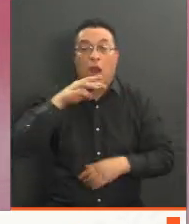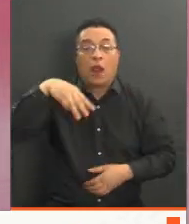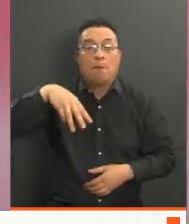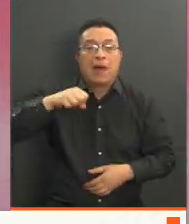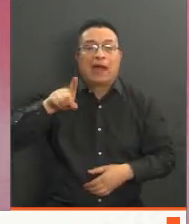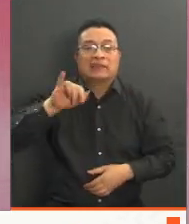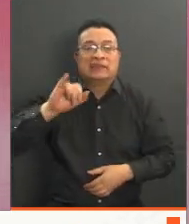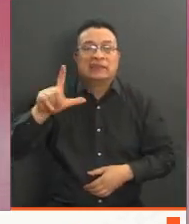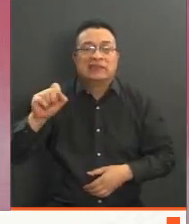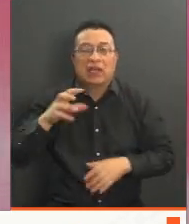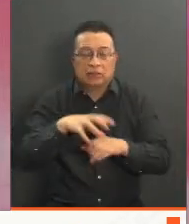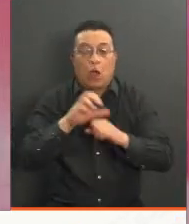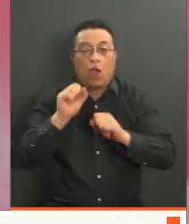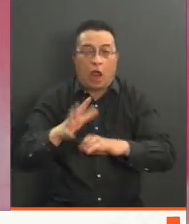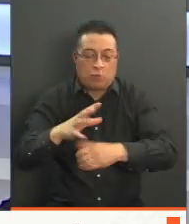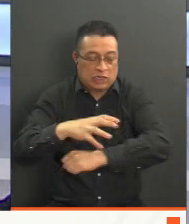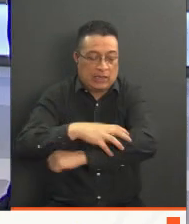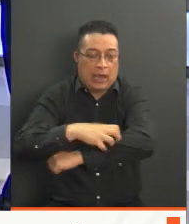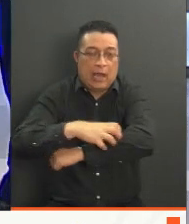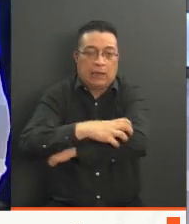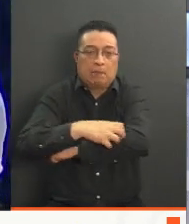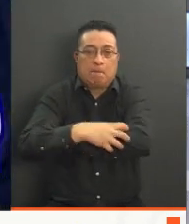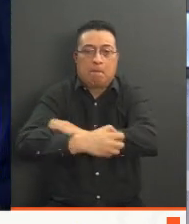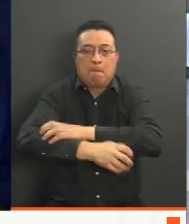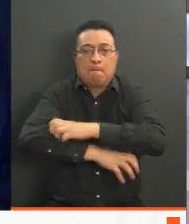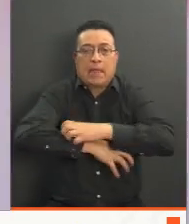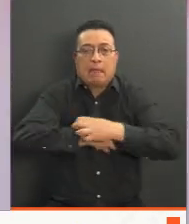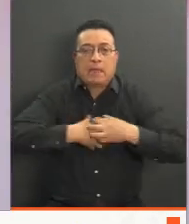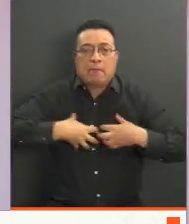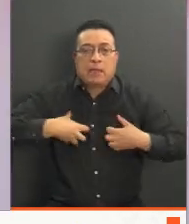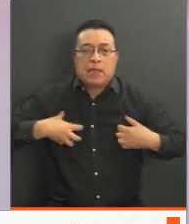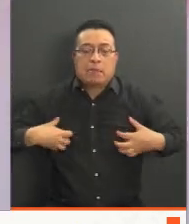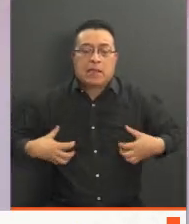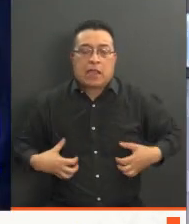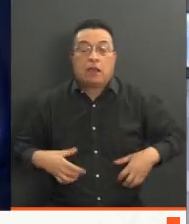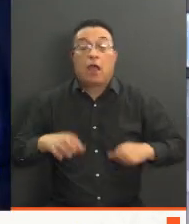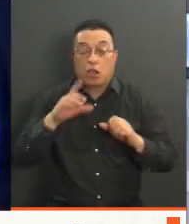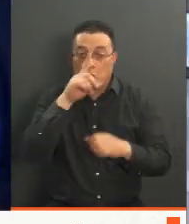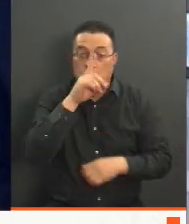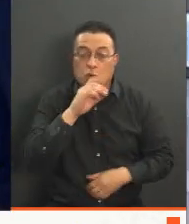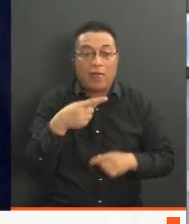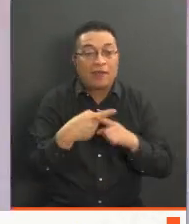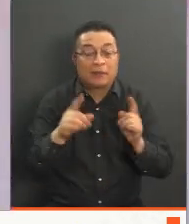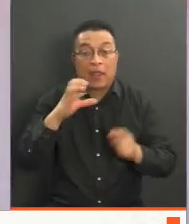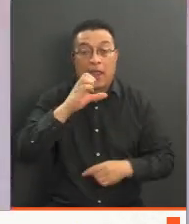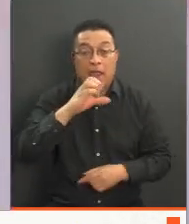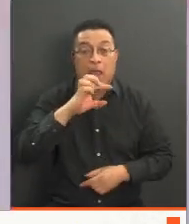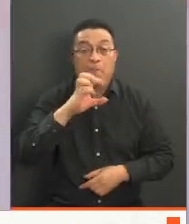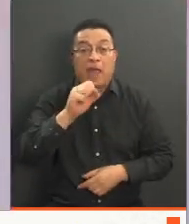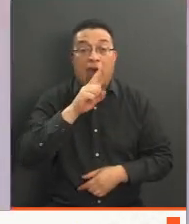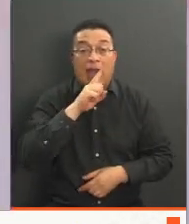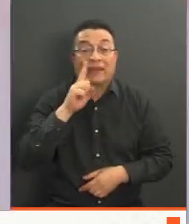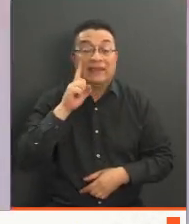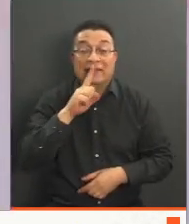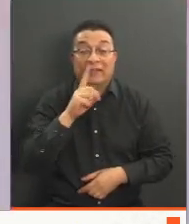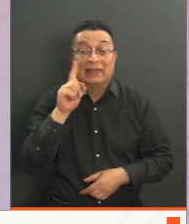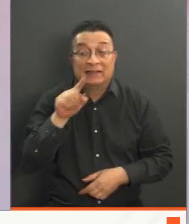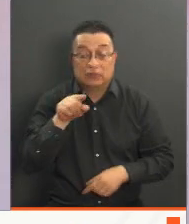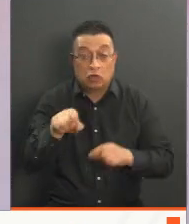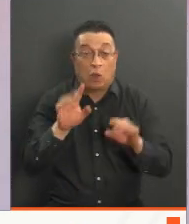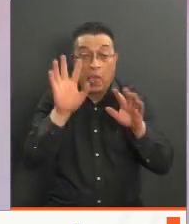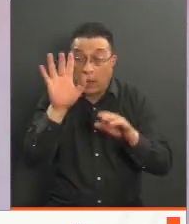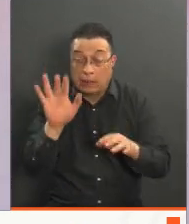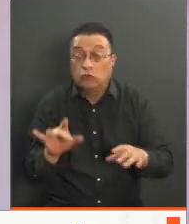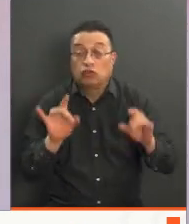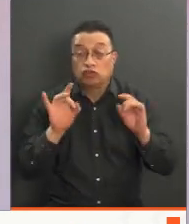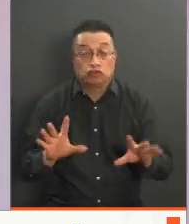puede picar el cuerpo. ¿Eso lo hace distinto tal vez o diferente a una hepatitis? Exactamente. Porque la hepatitis, los primeros síntomas que usted señalaba son característicos cuando uno